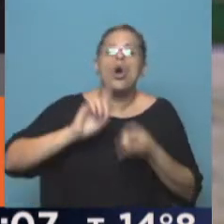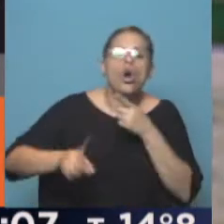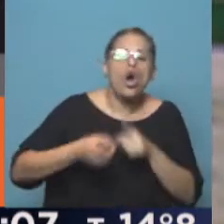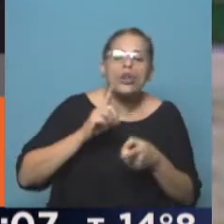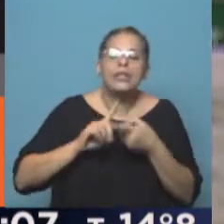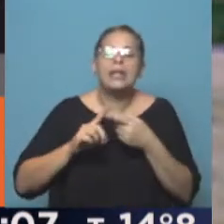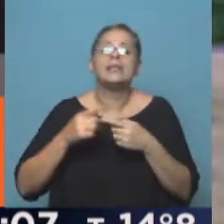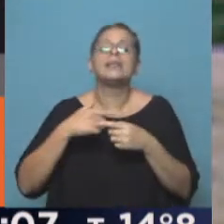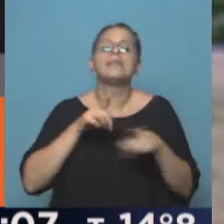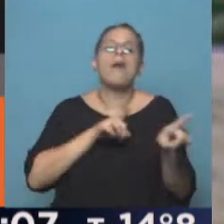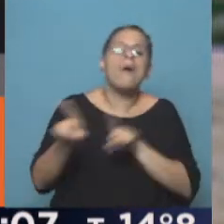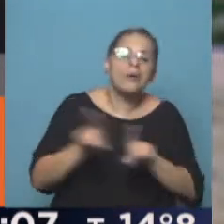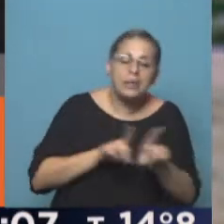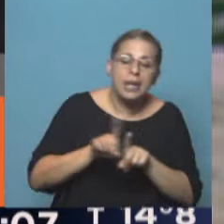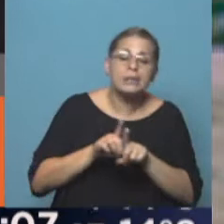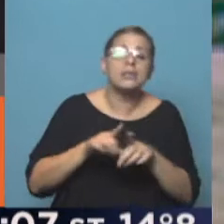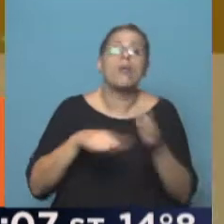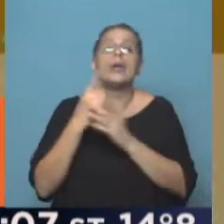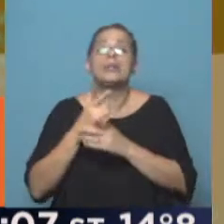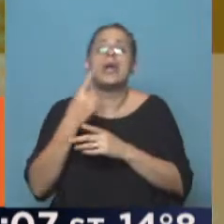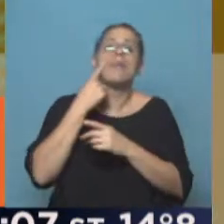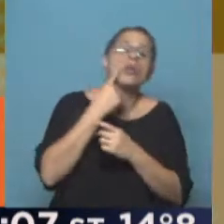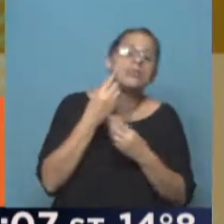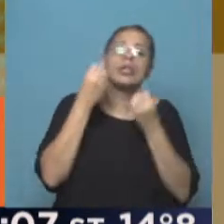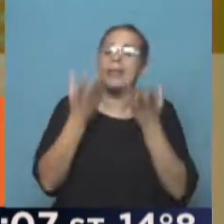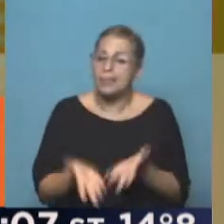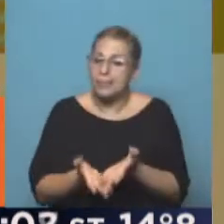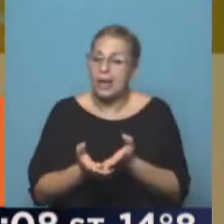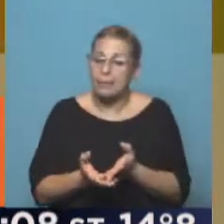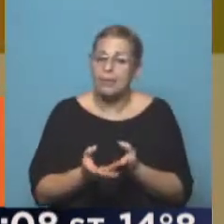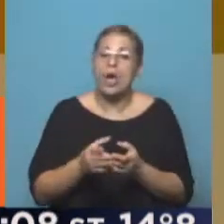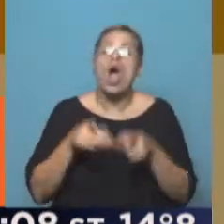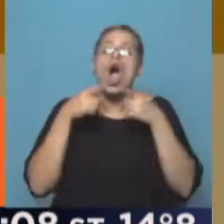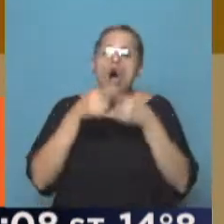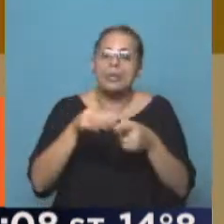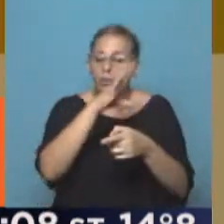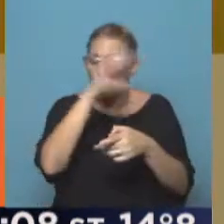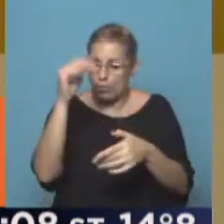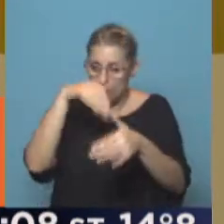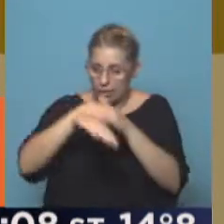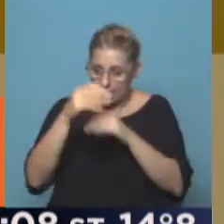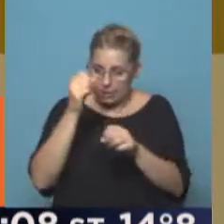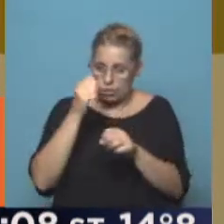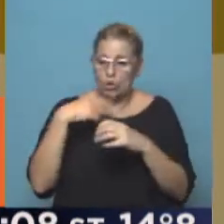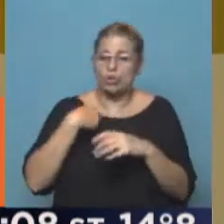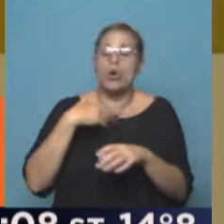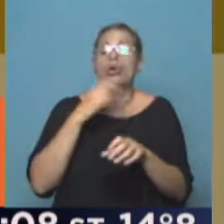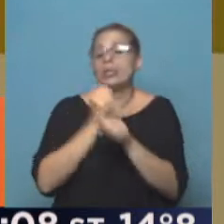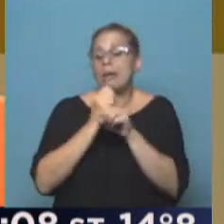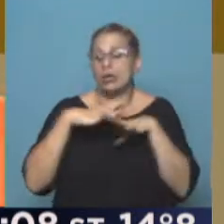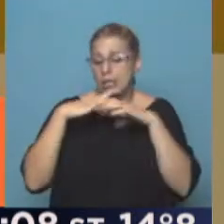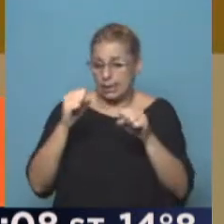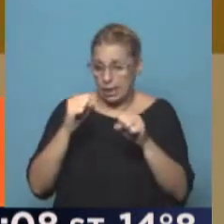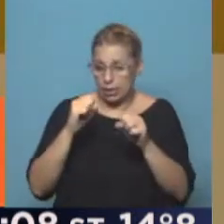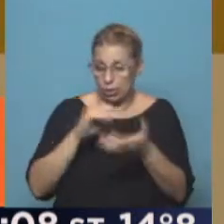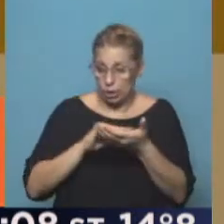ciudad de buenos aires la provincia de buenos aires- los municipios el objetivo de la comisión que yo de la cual yo sé el secretario ejecutivo es